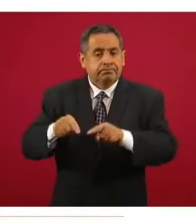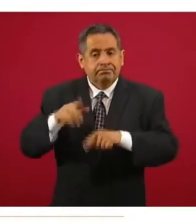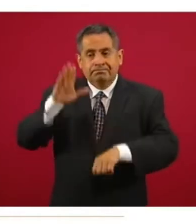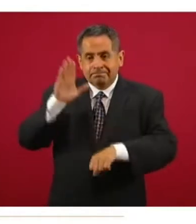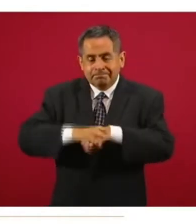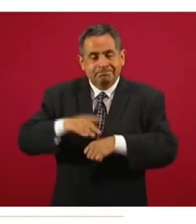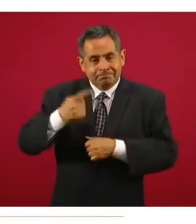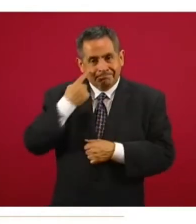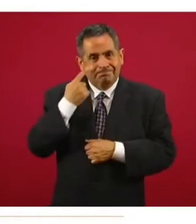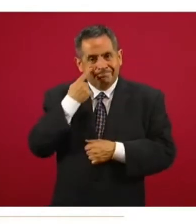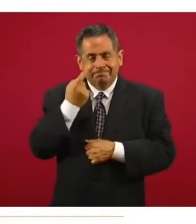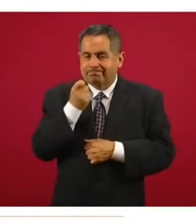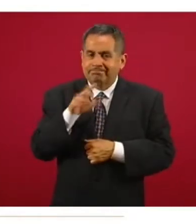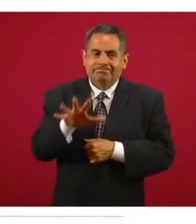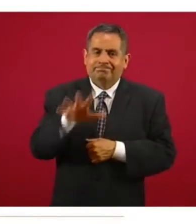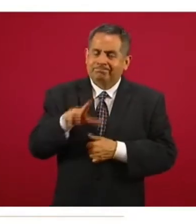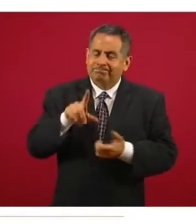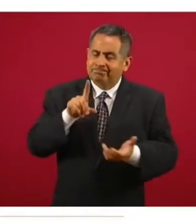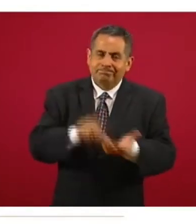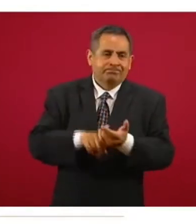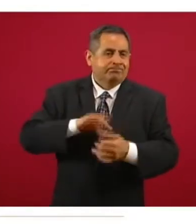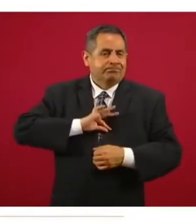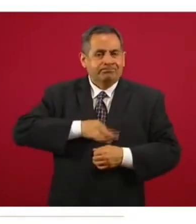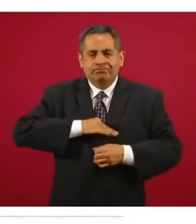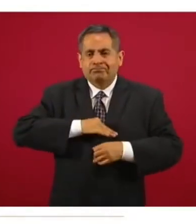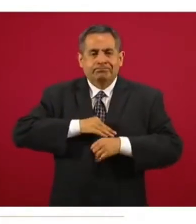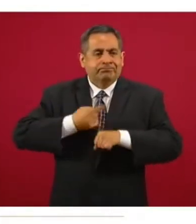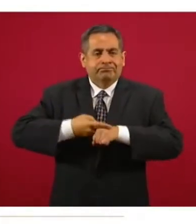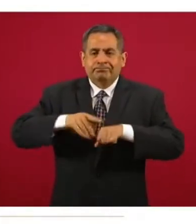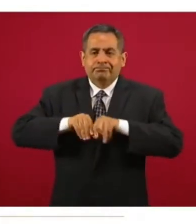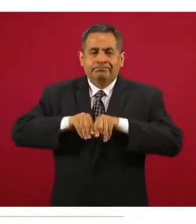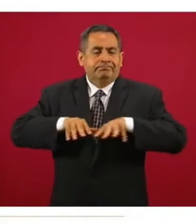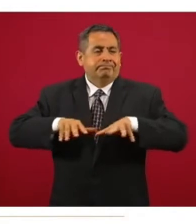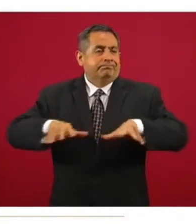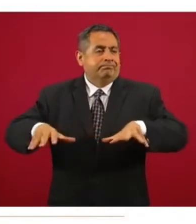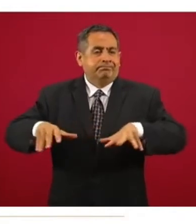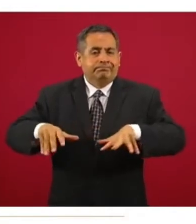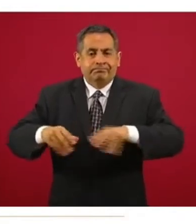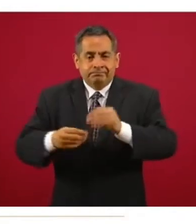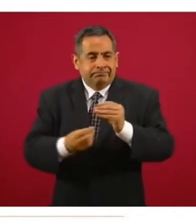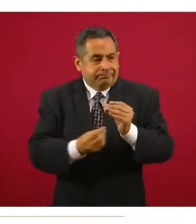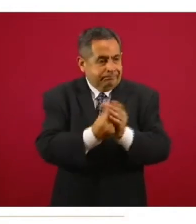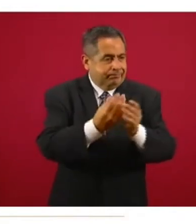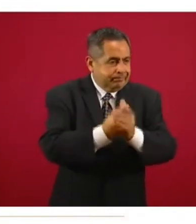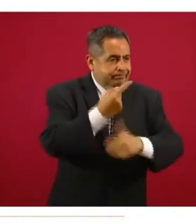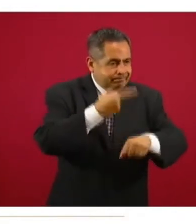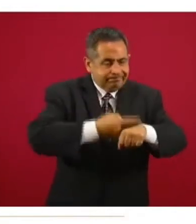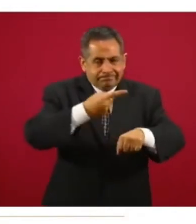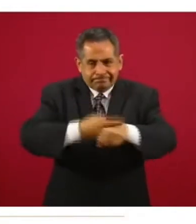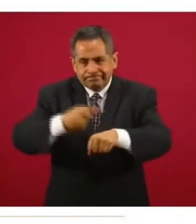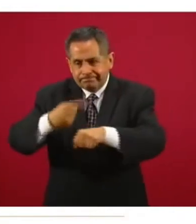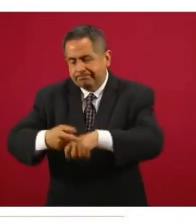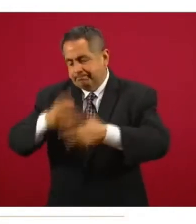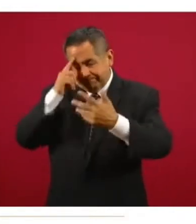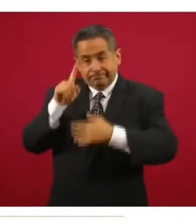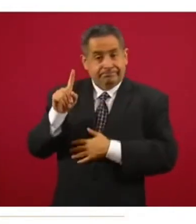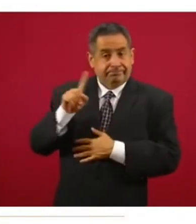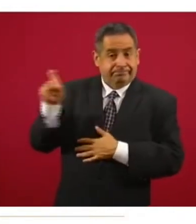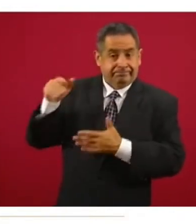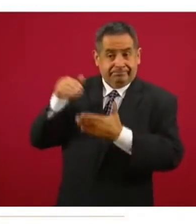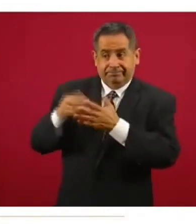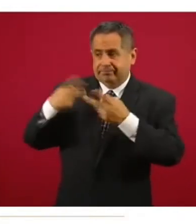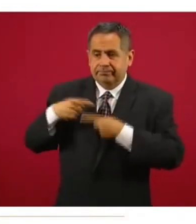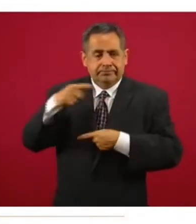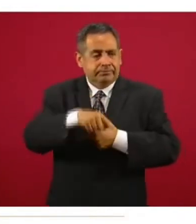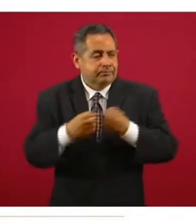mayor intensidad de transmisión, la mayor intensidad de casos nuevos por 100,000 habitantes, seguido de